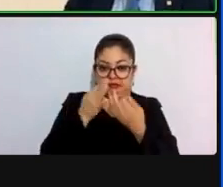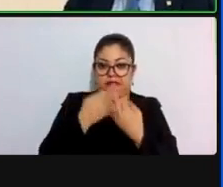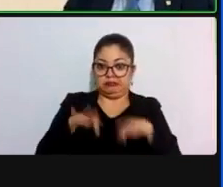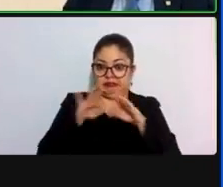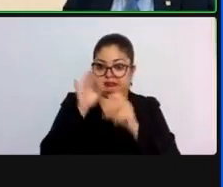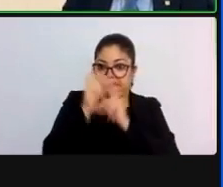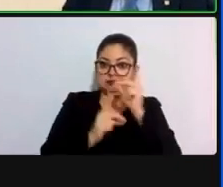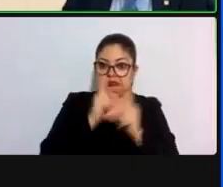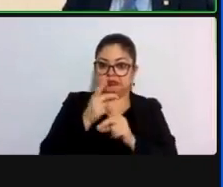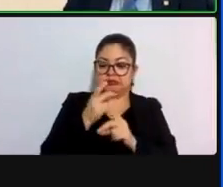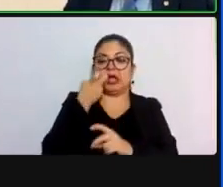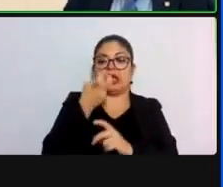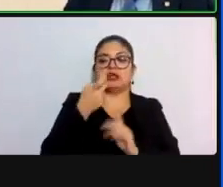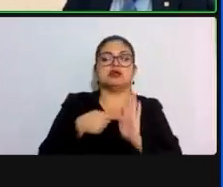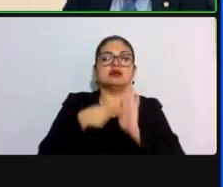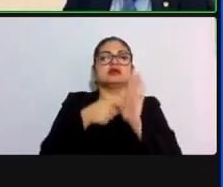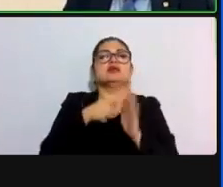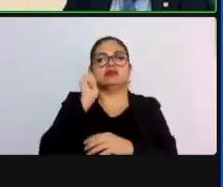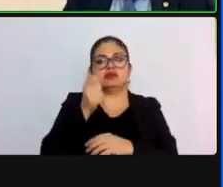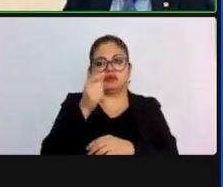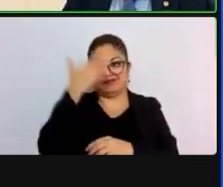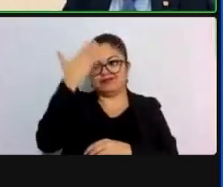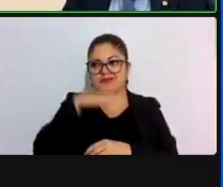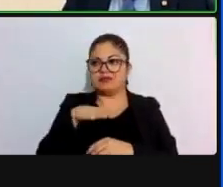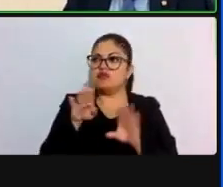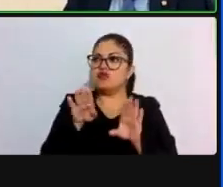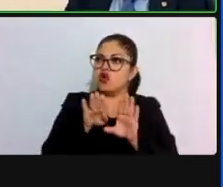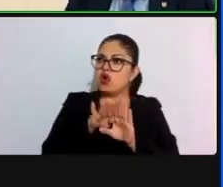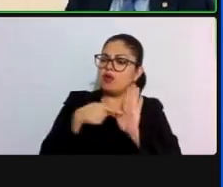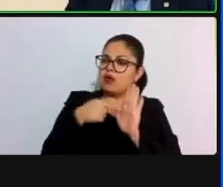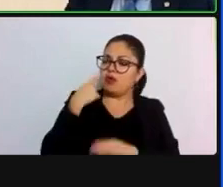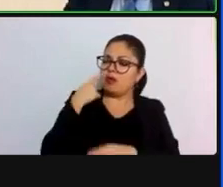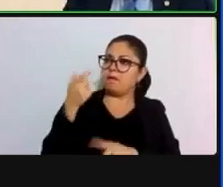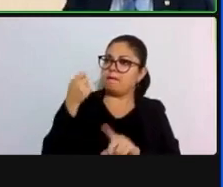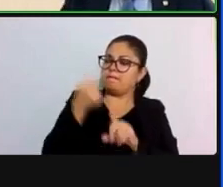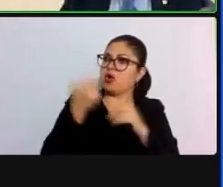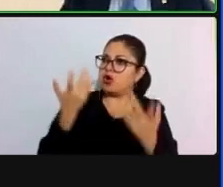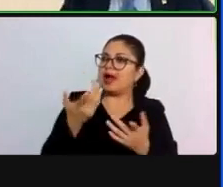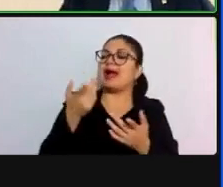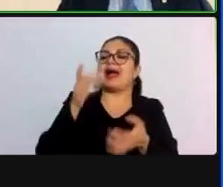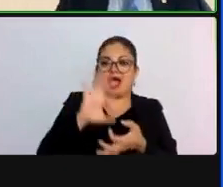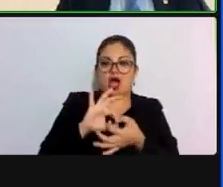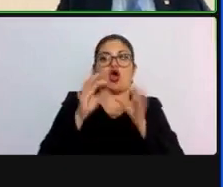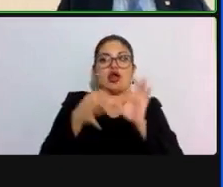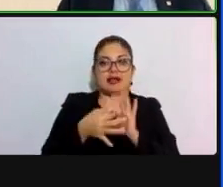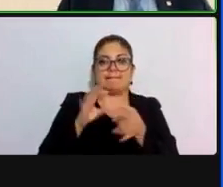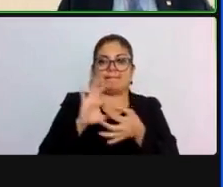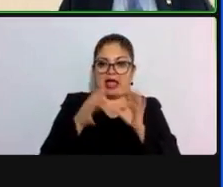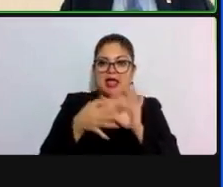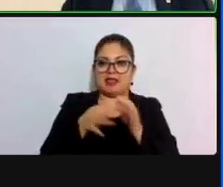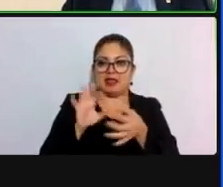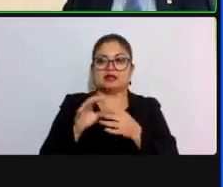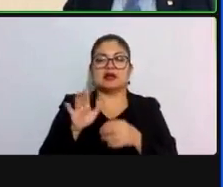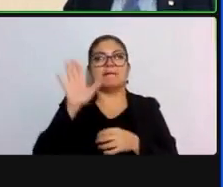todos conocemos, son las Olimpiadas, donde como principios o metas filosóficas